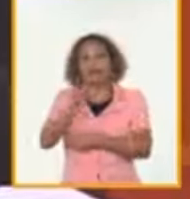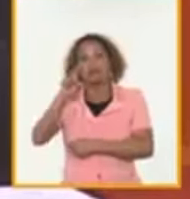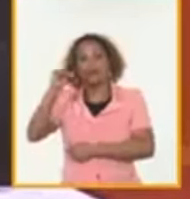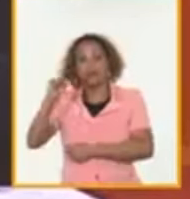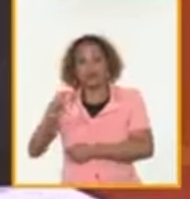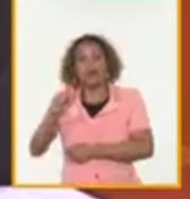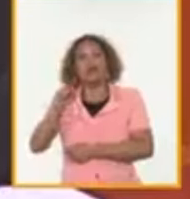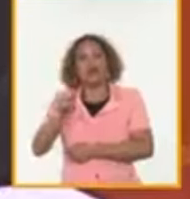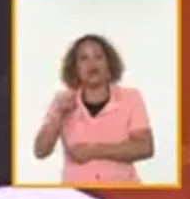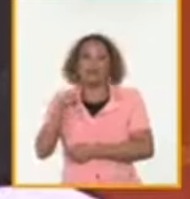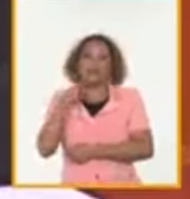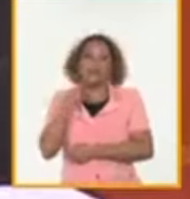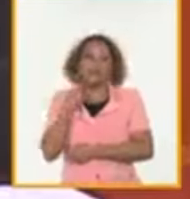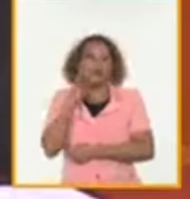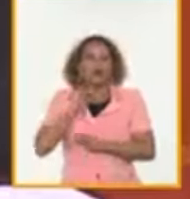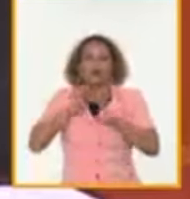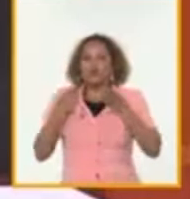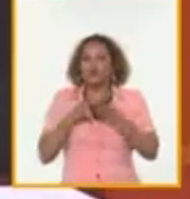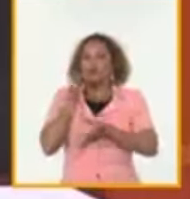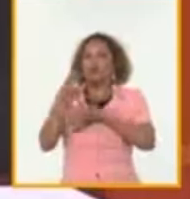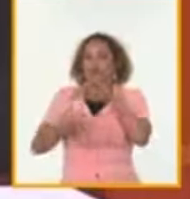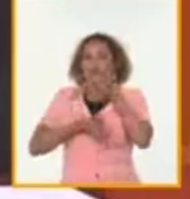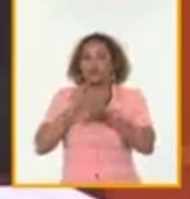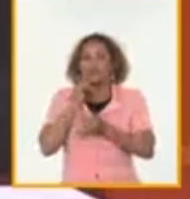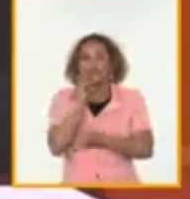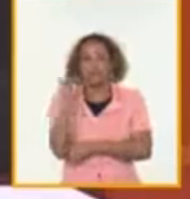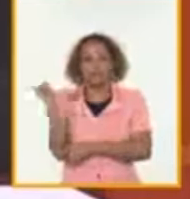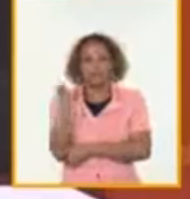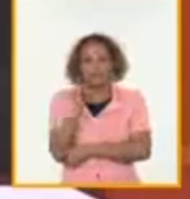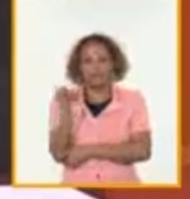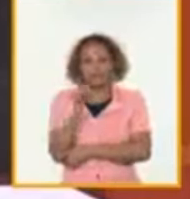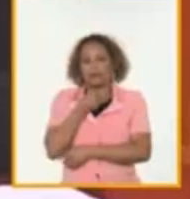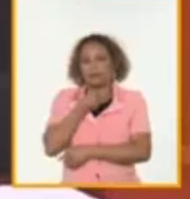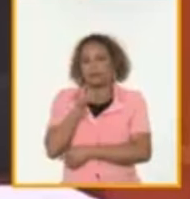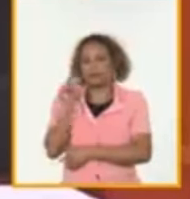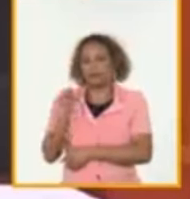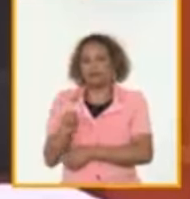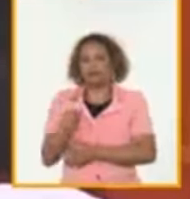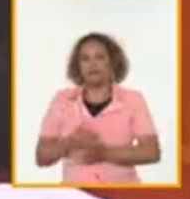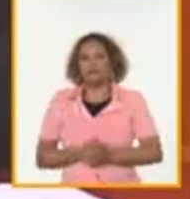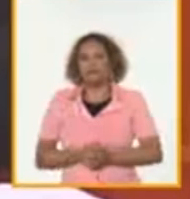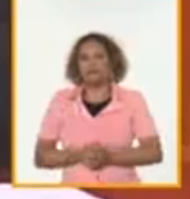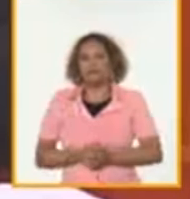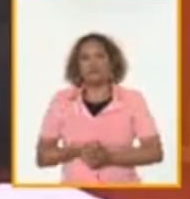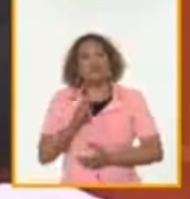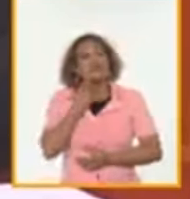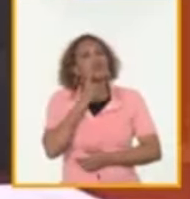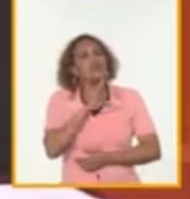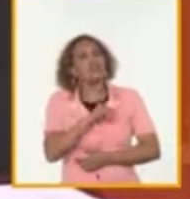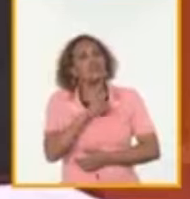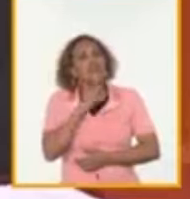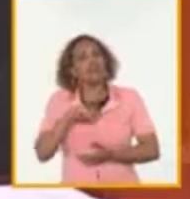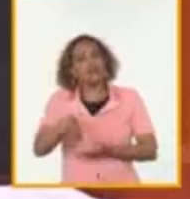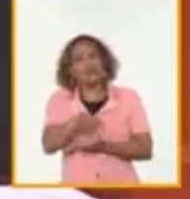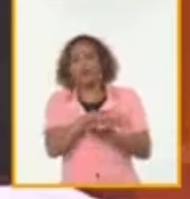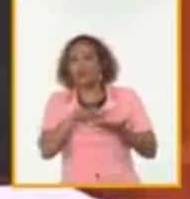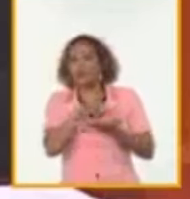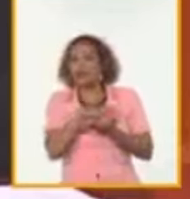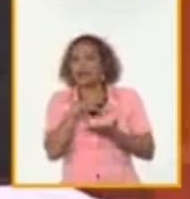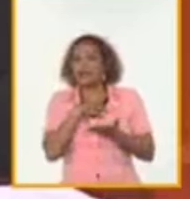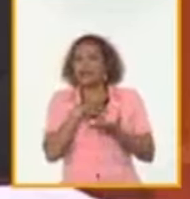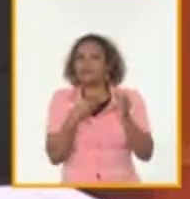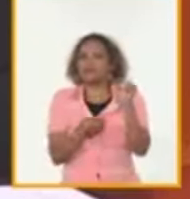tienen estas expresiones que vimos en estos reportes de nuestros compañeros de tele cubanacan pero decíamos que este es un territorio que tiene